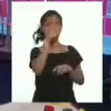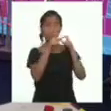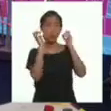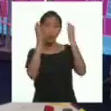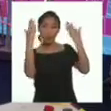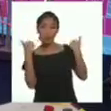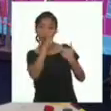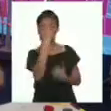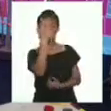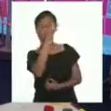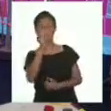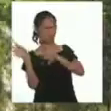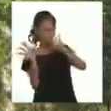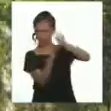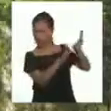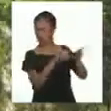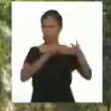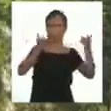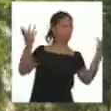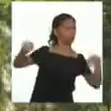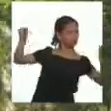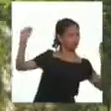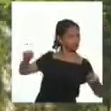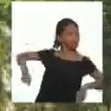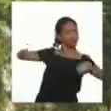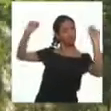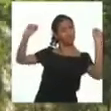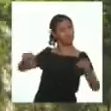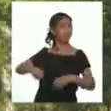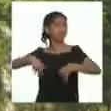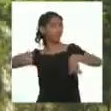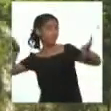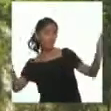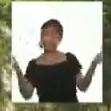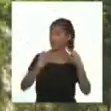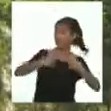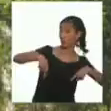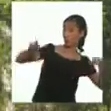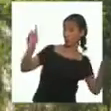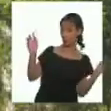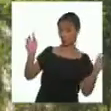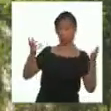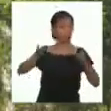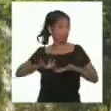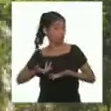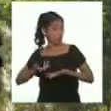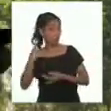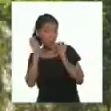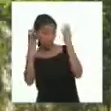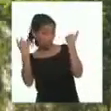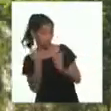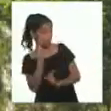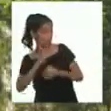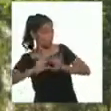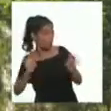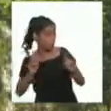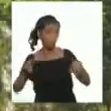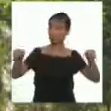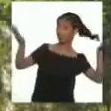de inteligencia que poseen. Así es, mi estimada Techi. Pero no solamente era la